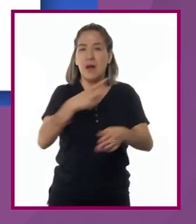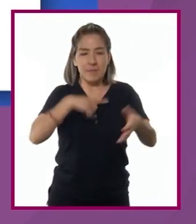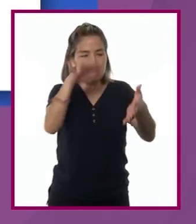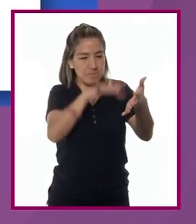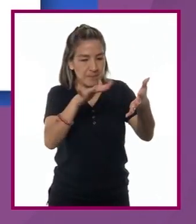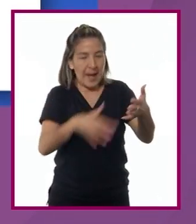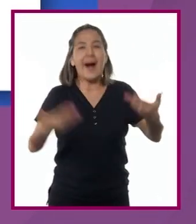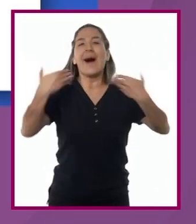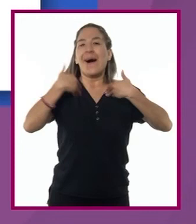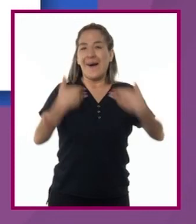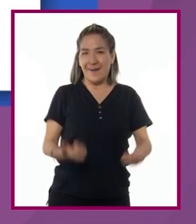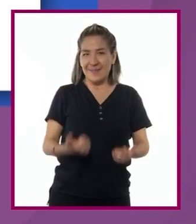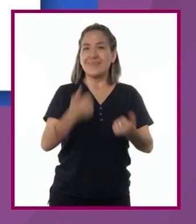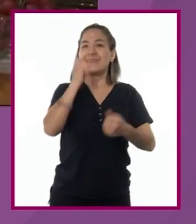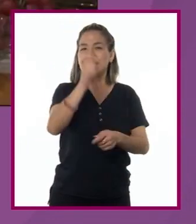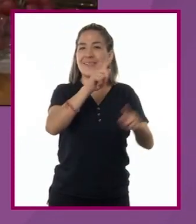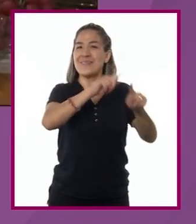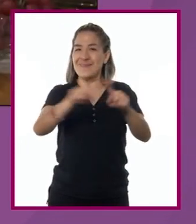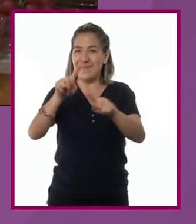del mundo.